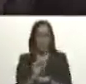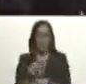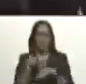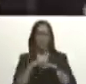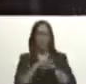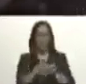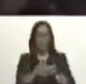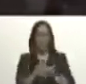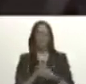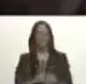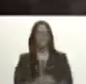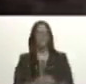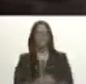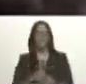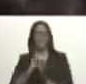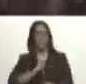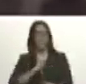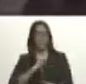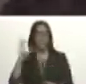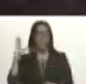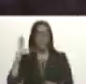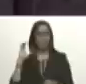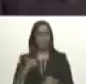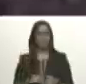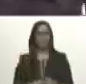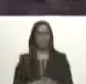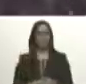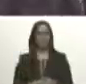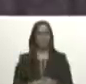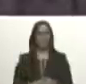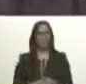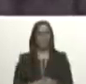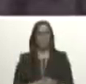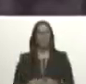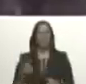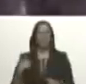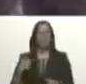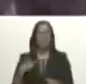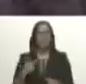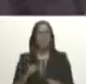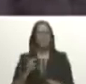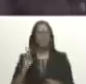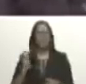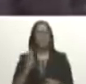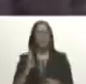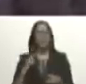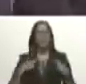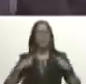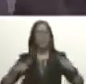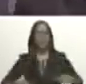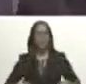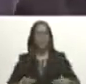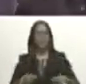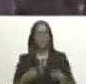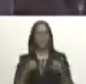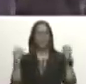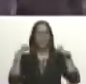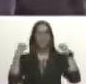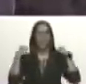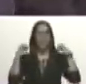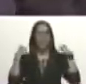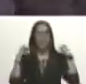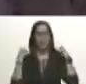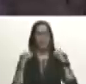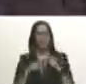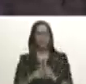patria. Que nos garantiza poder optimizar recursos, primero que nada. Y sin menoscabar la preparación del